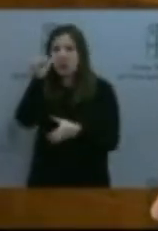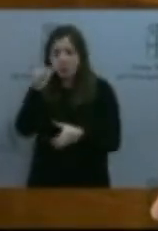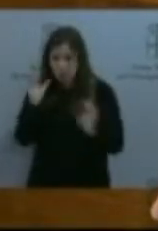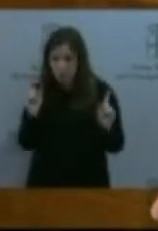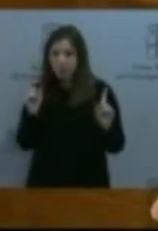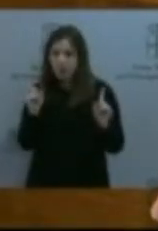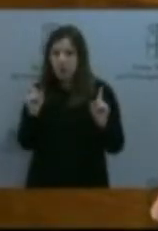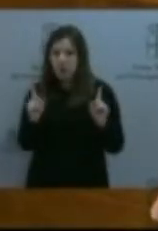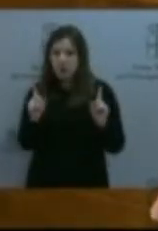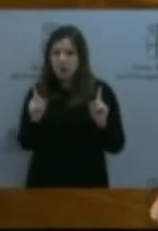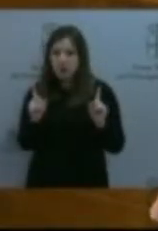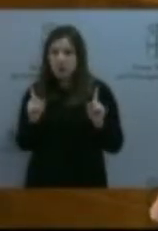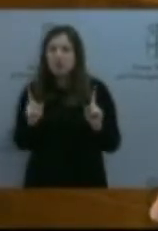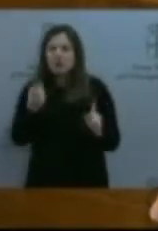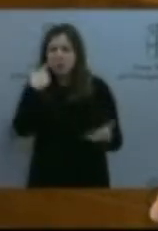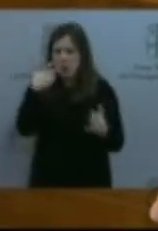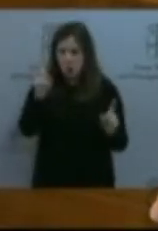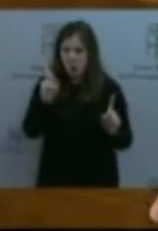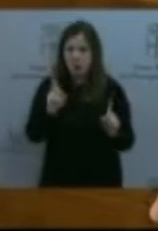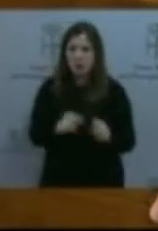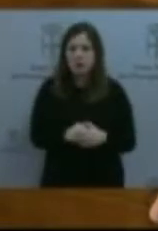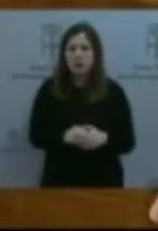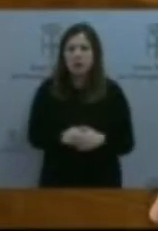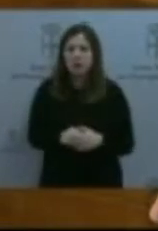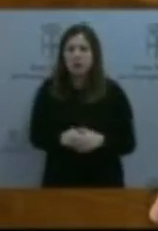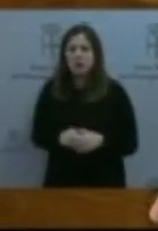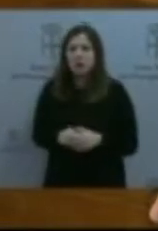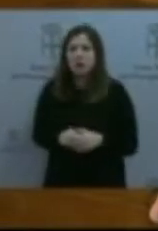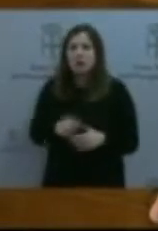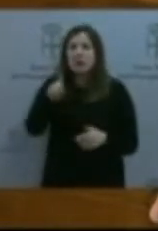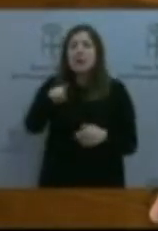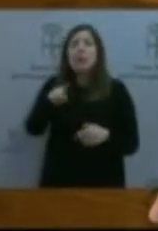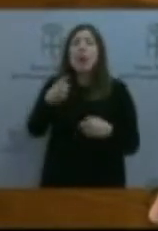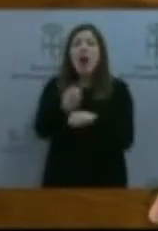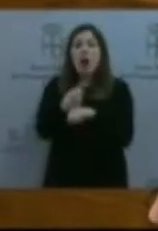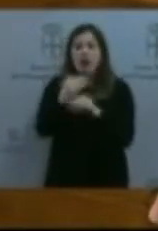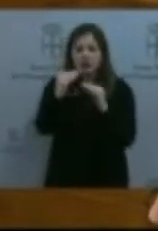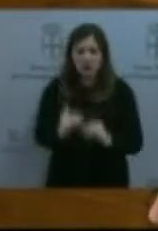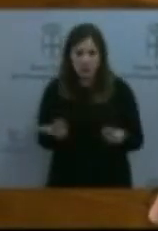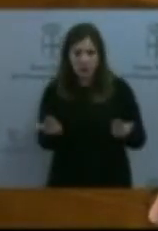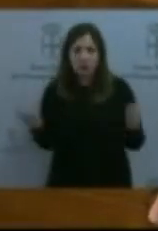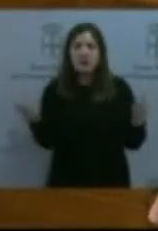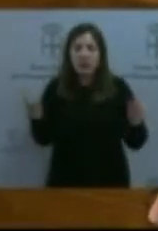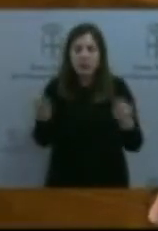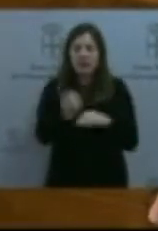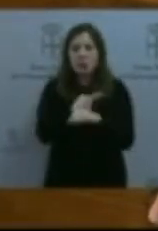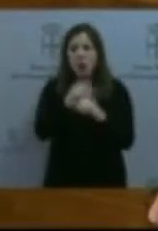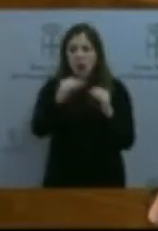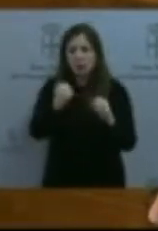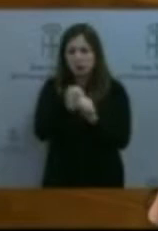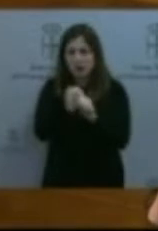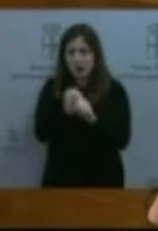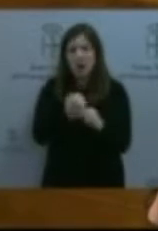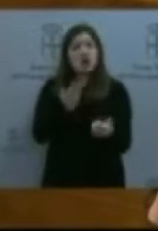¿no? Reducciones de jornada. ¿Qué sucede en las reducciones de jornada? Bueno, pues que solicitan unas reducciones de jornada